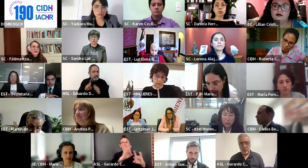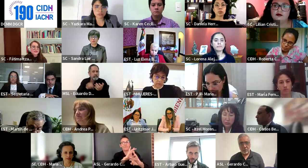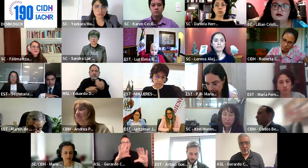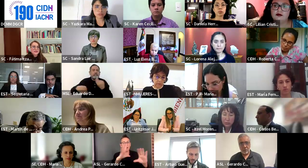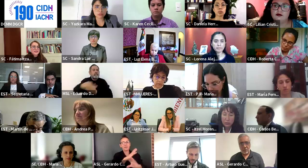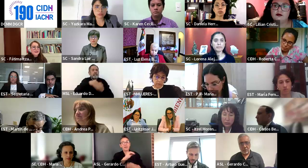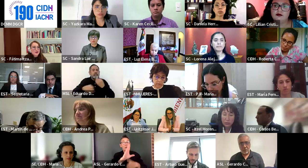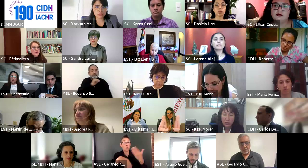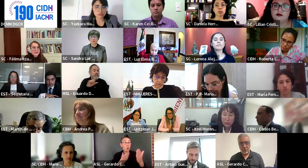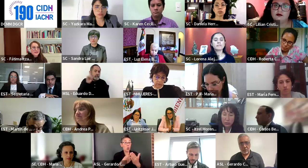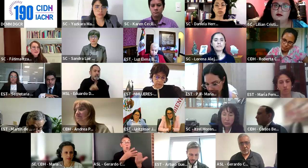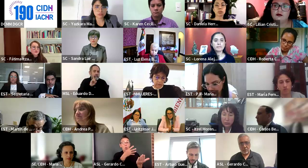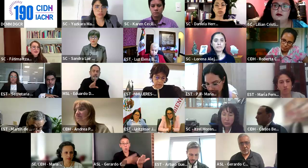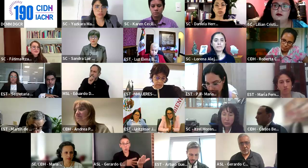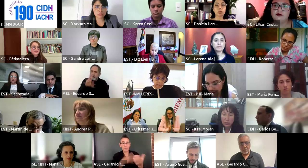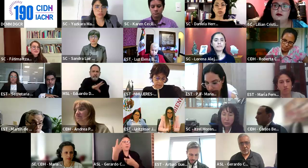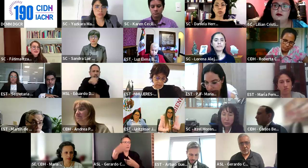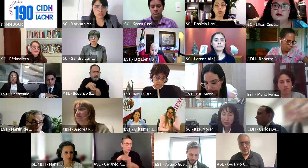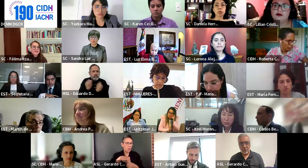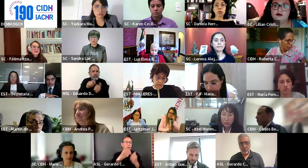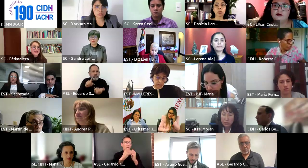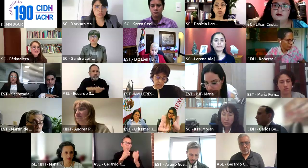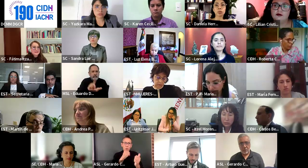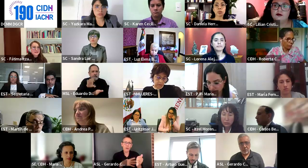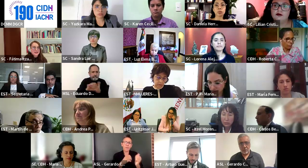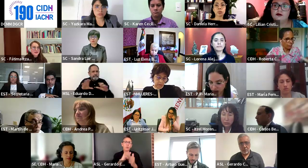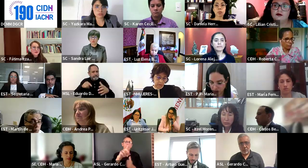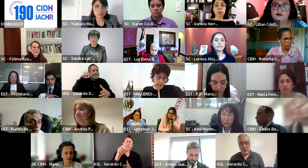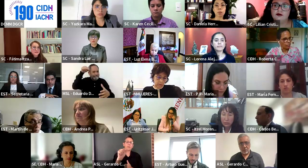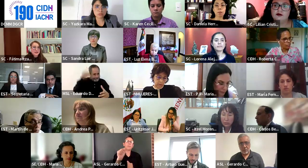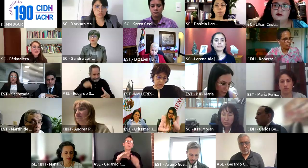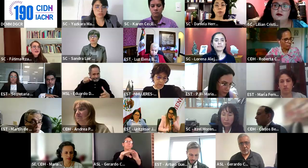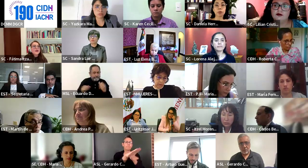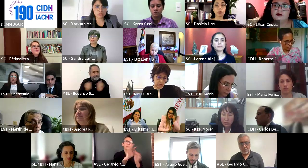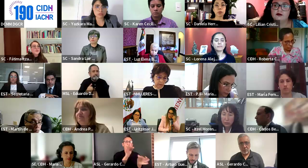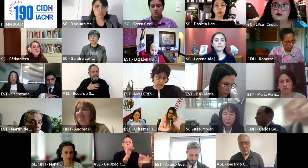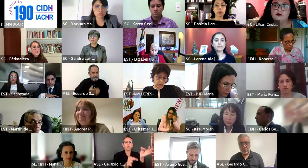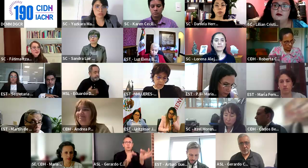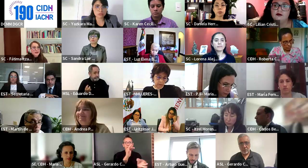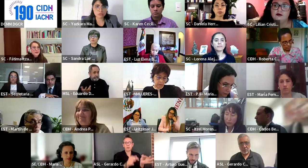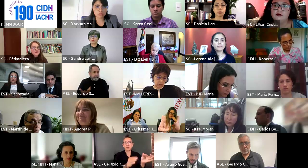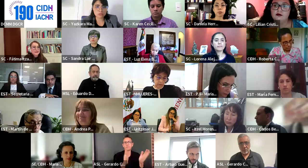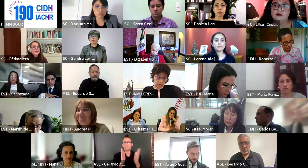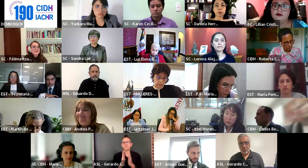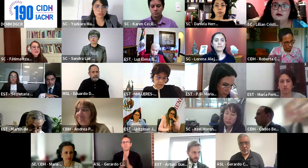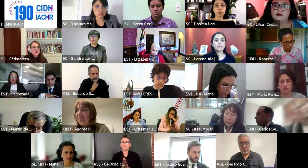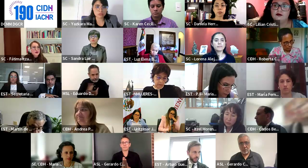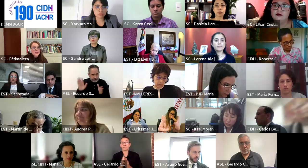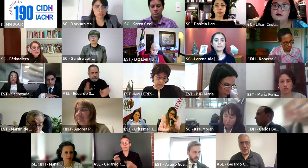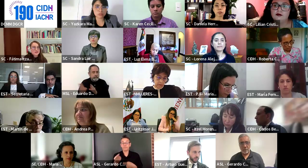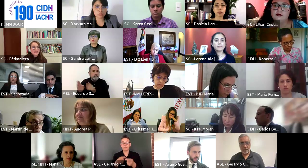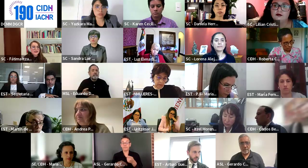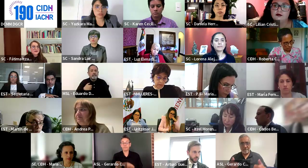las mujeres, incluidas las mujeres con discapacidad, accedan a la justicia. Por otra parte,